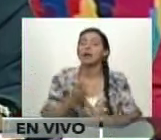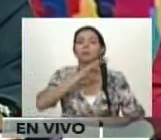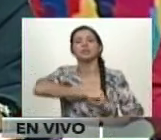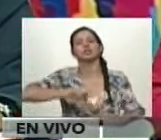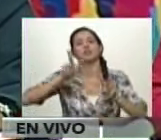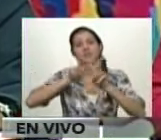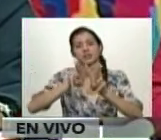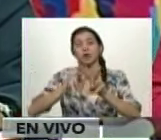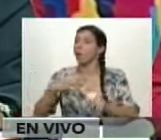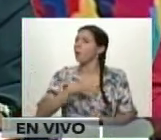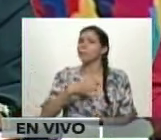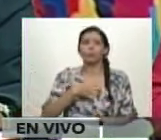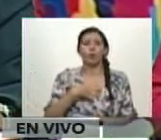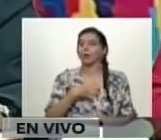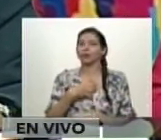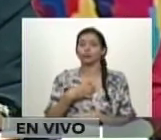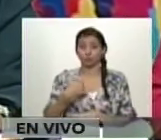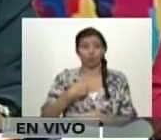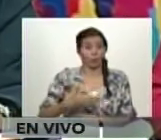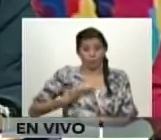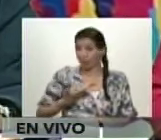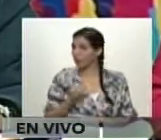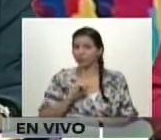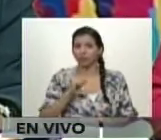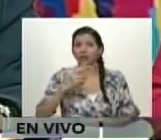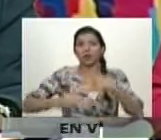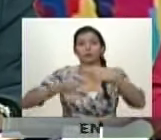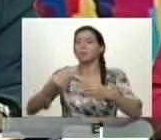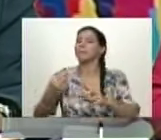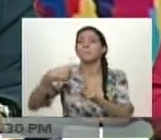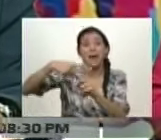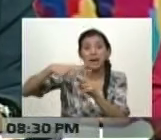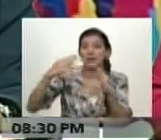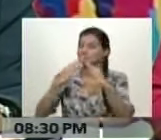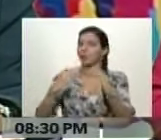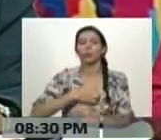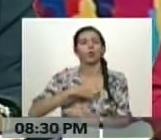Venezuela. Yo no podría construir una vivienda más.